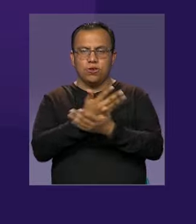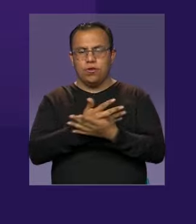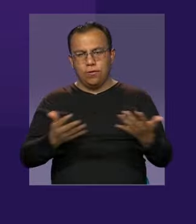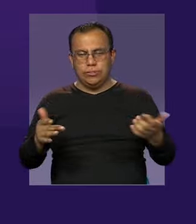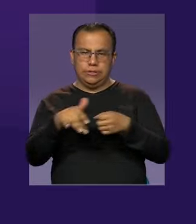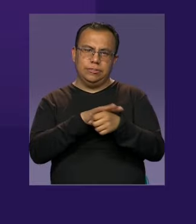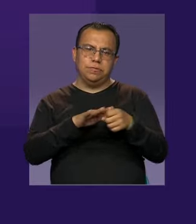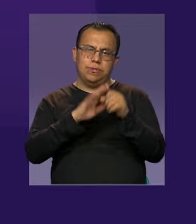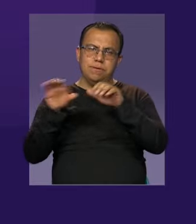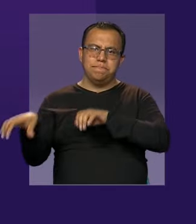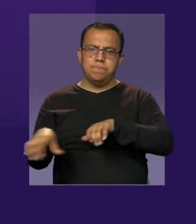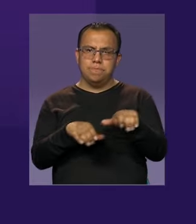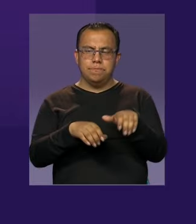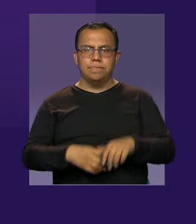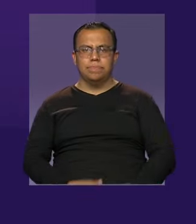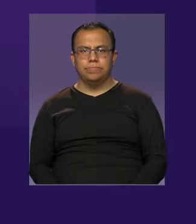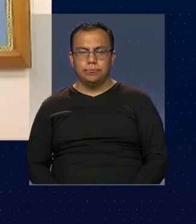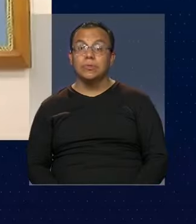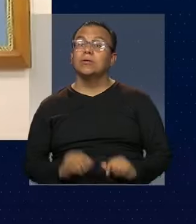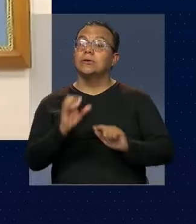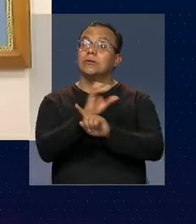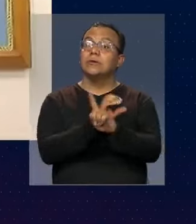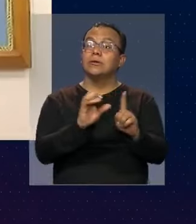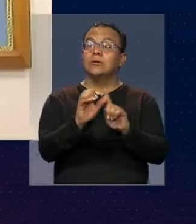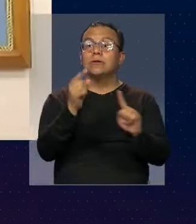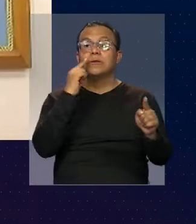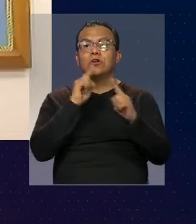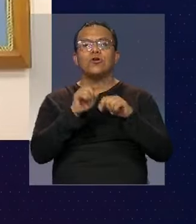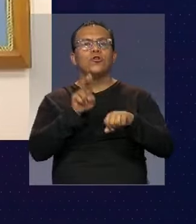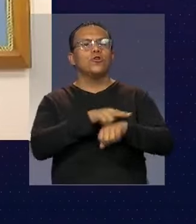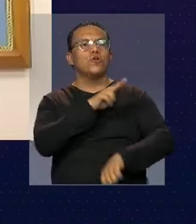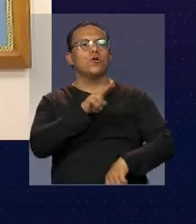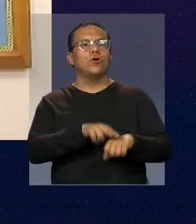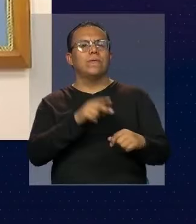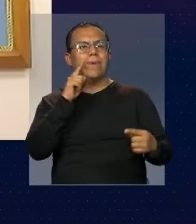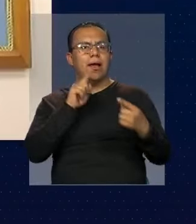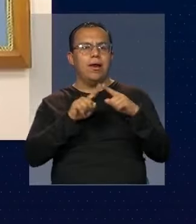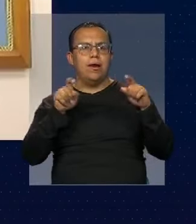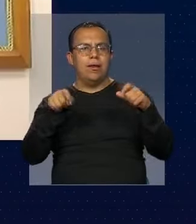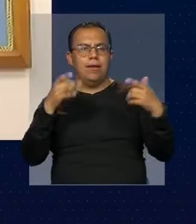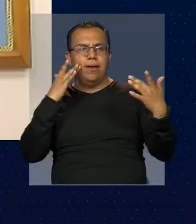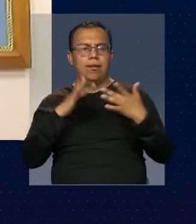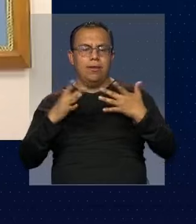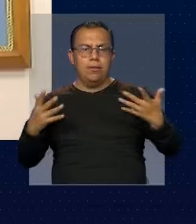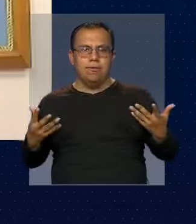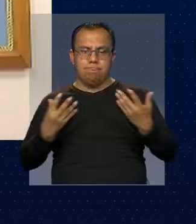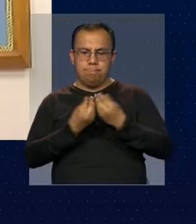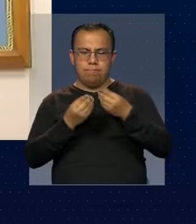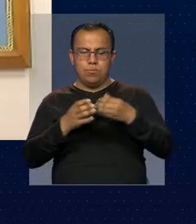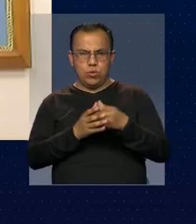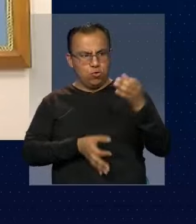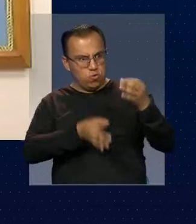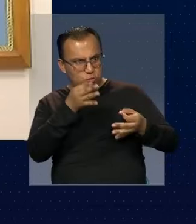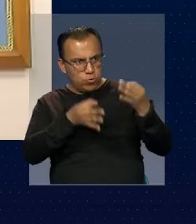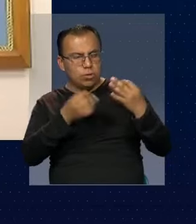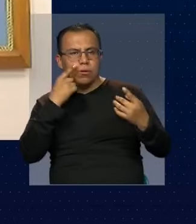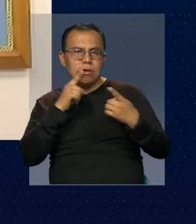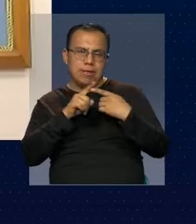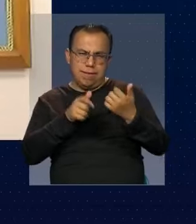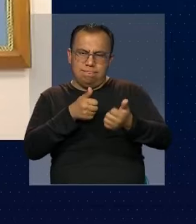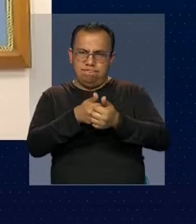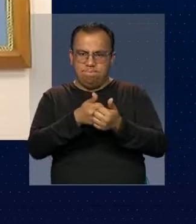otros comportamientos. Una cultura en la que se ha normalizado y de alguna u otra manera se ha llegado a justificar el